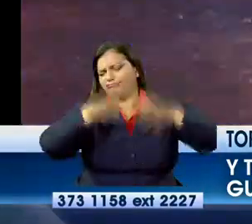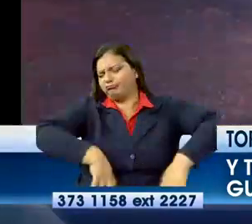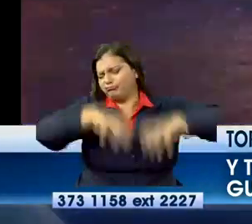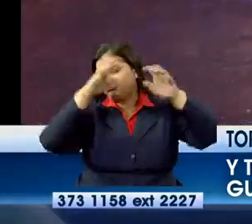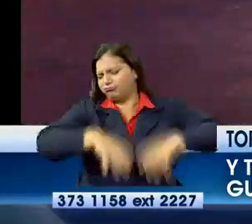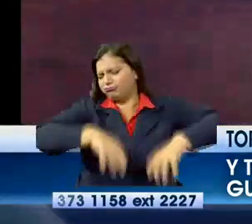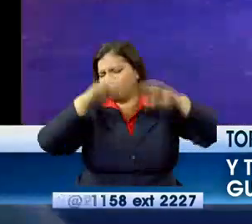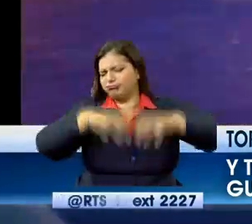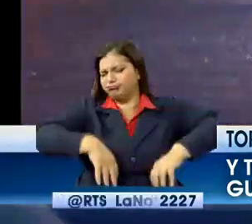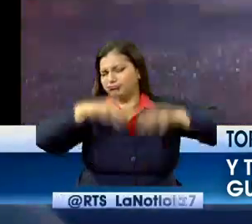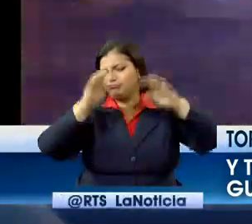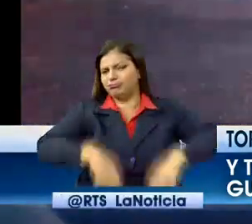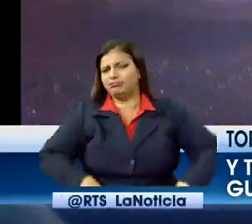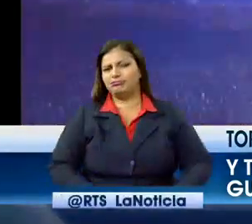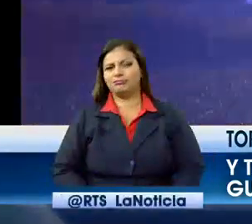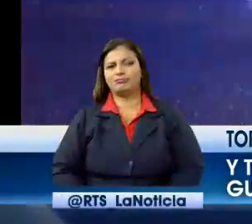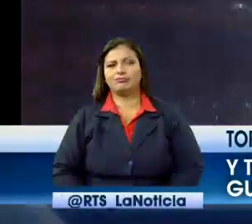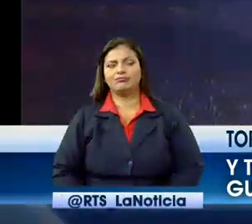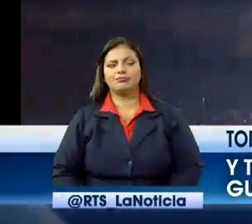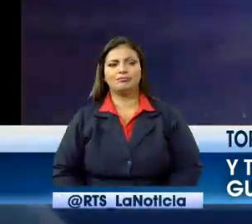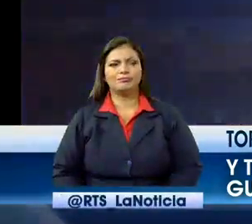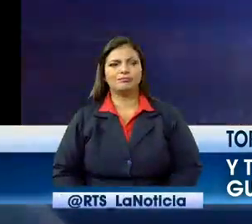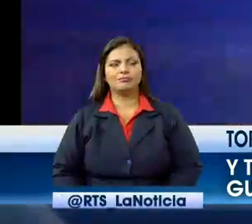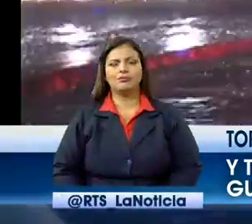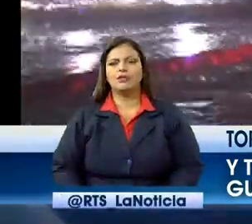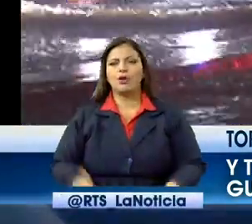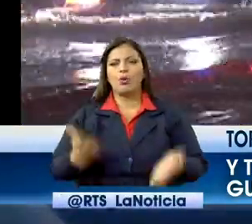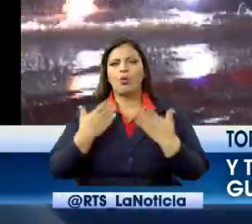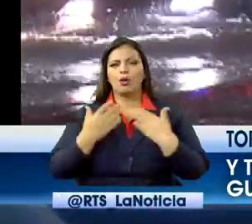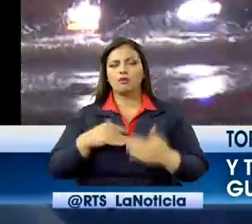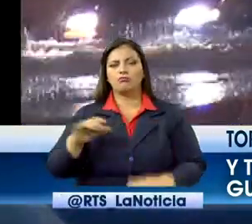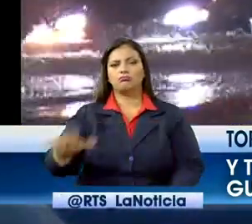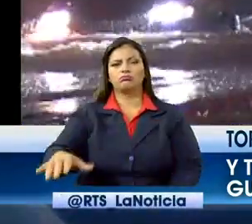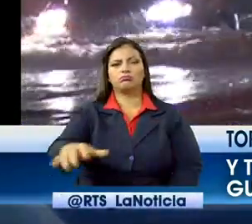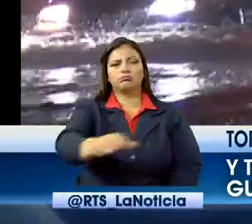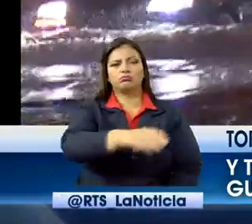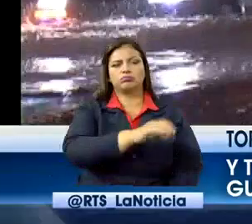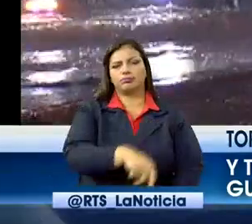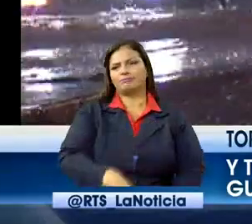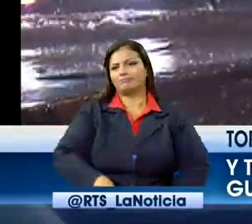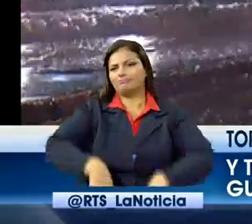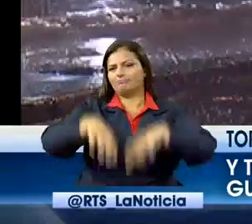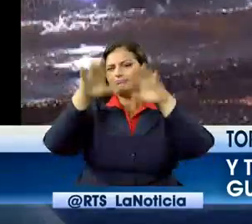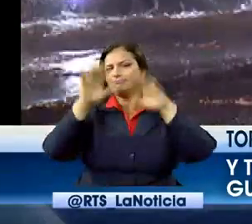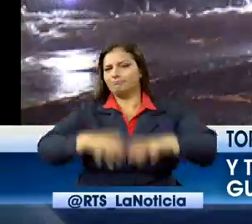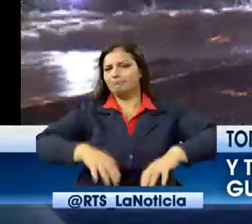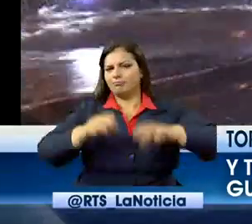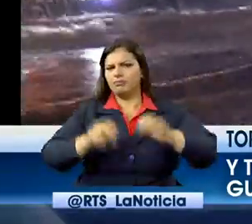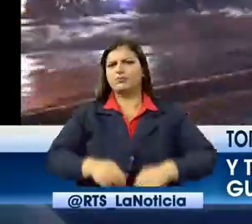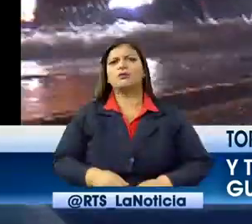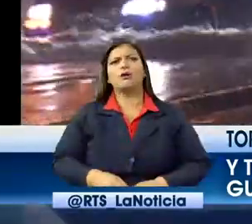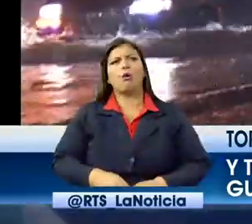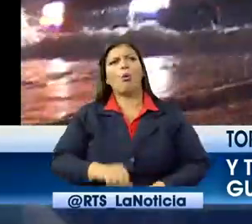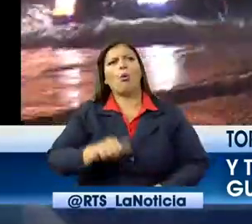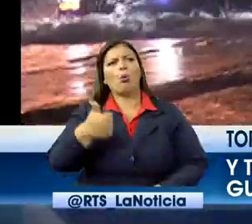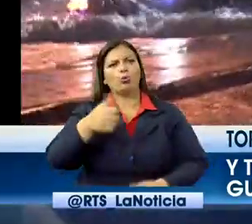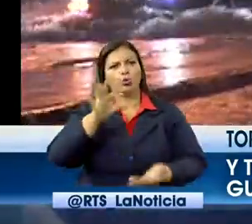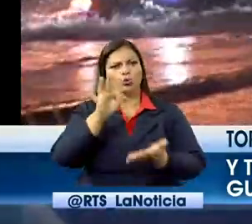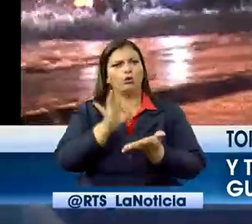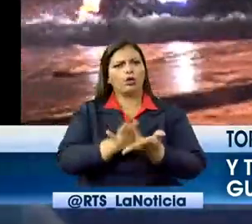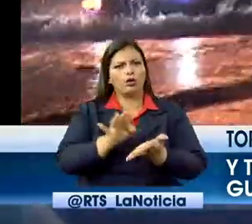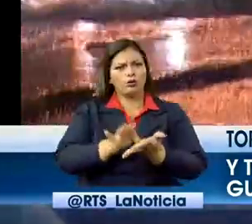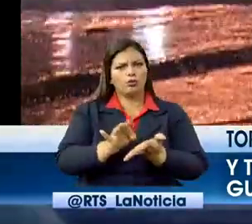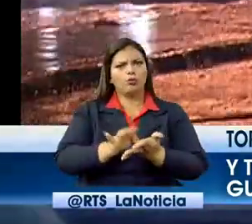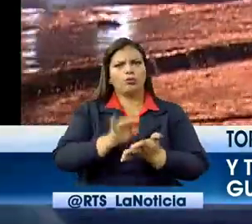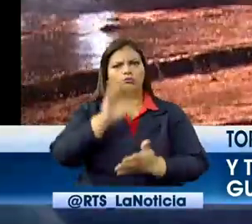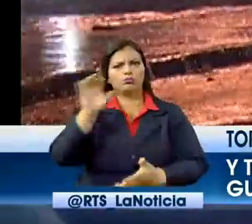Fuerte. La lluvia se registró en diferentes sectores de Guayaquil y además en varios cantones de la provincia de